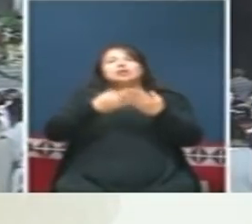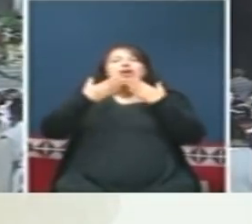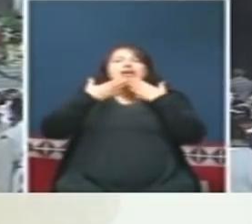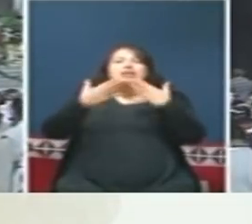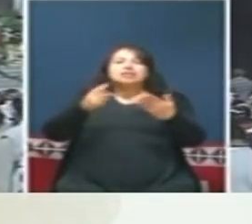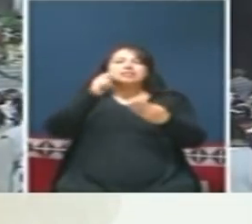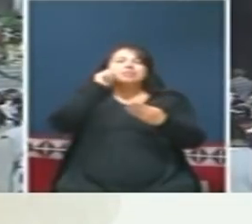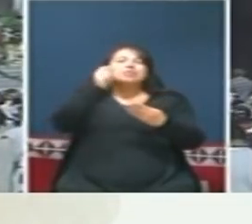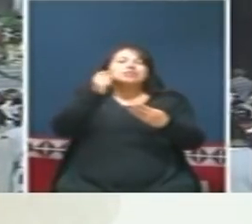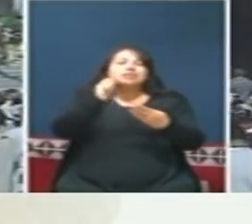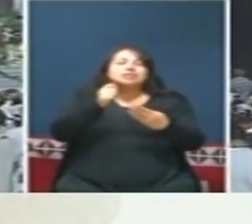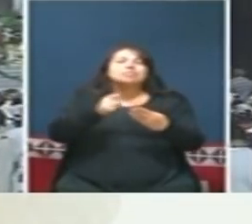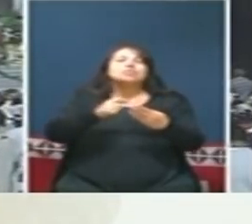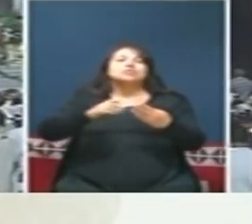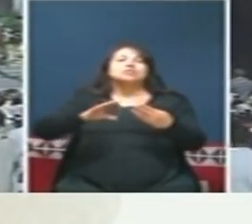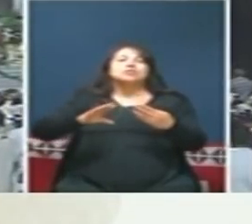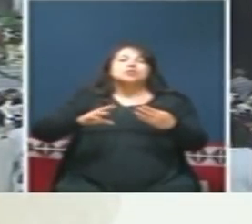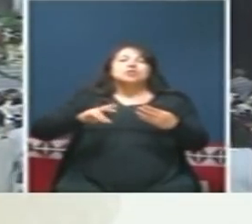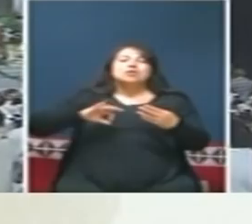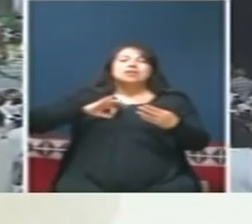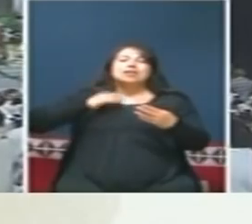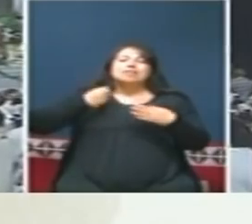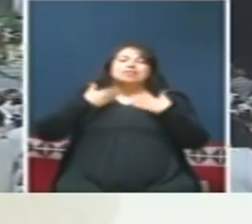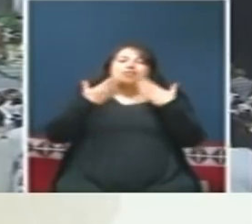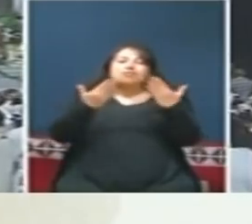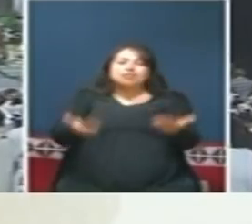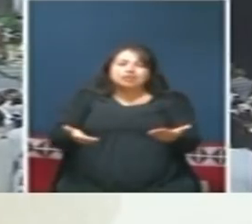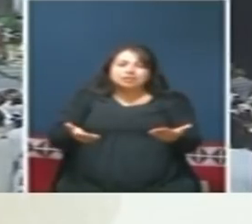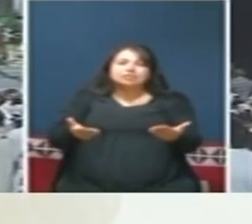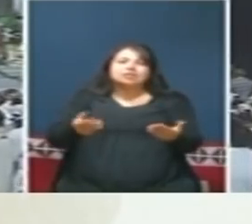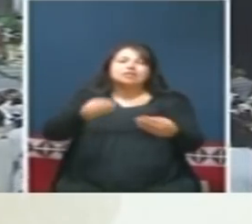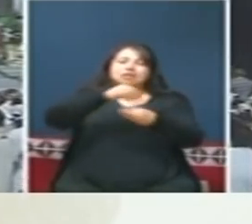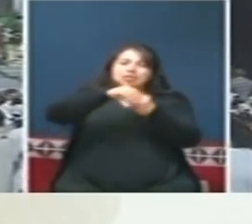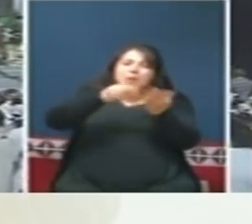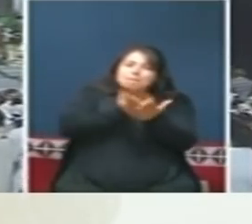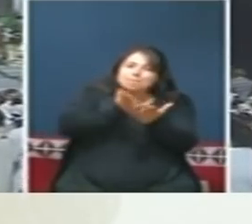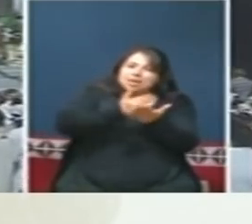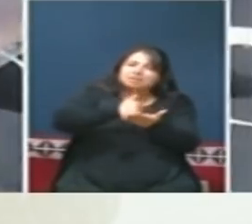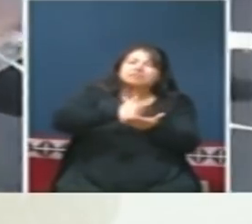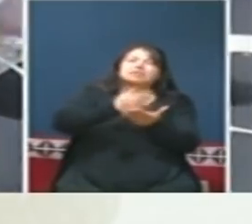y la ofrenda de la vida de uno de los miembros de sus familias.